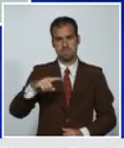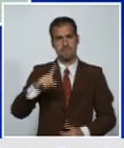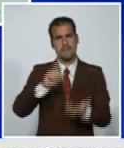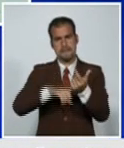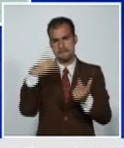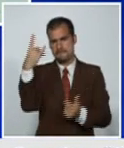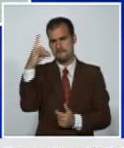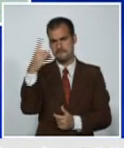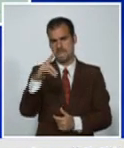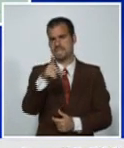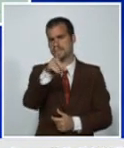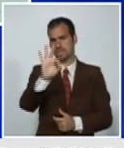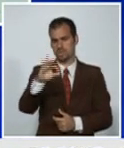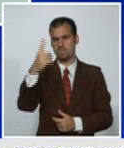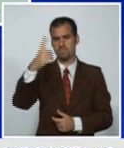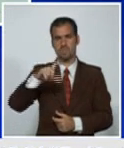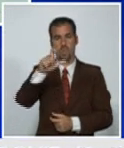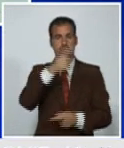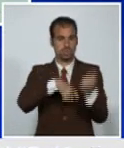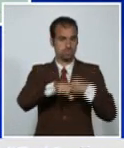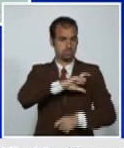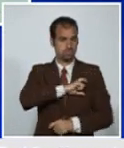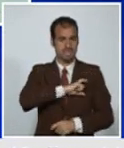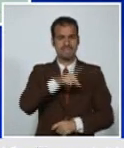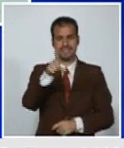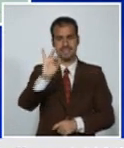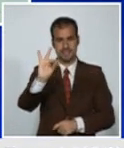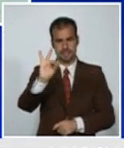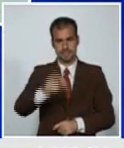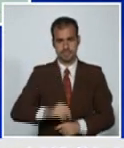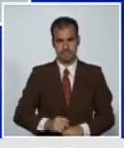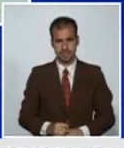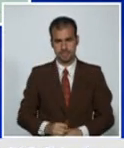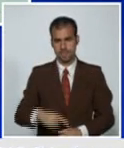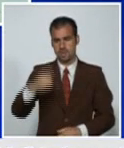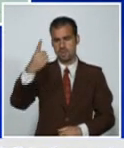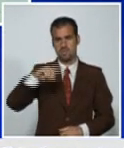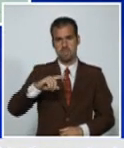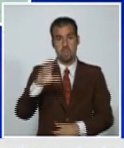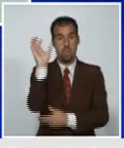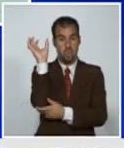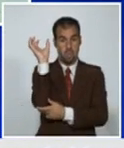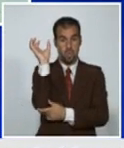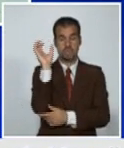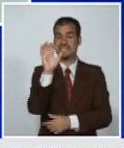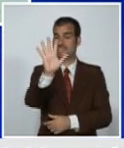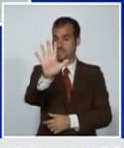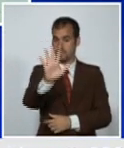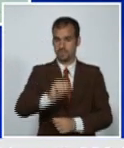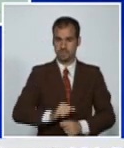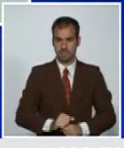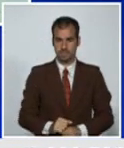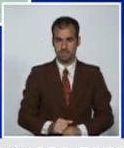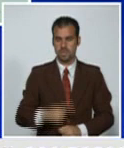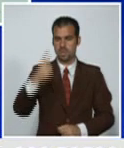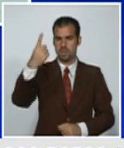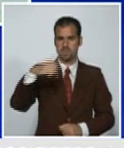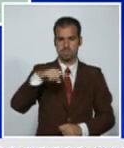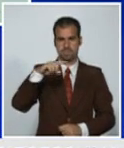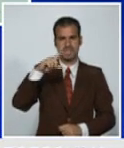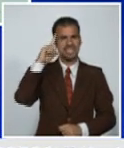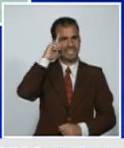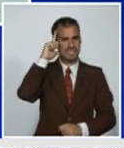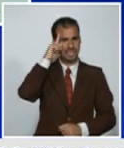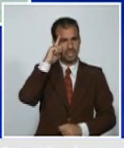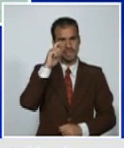18, Contramaestre con 17, Julio Antonio Mella con 5, San Luis con 3